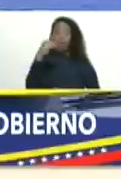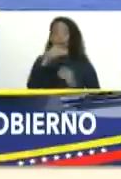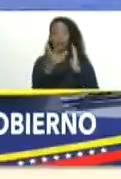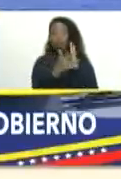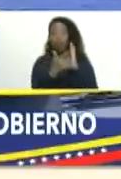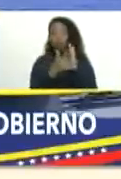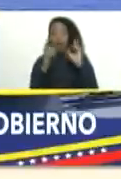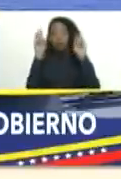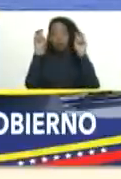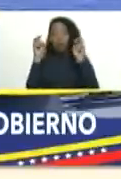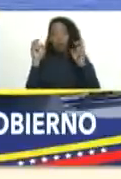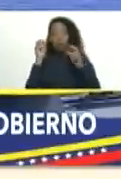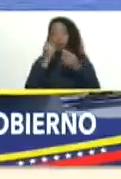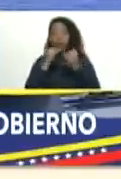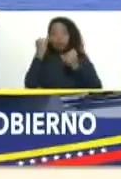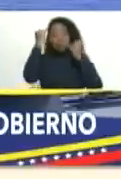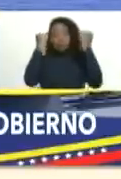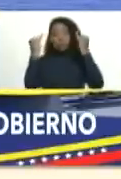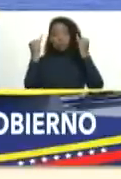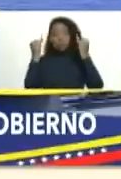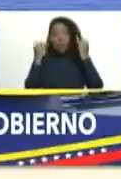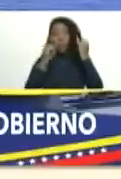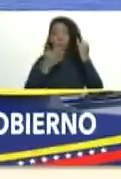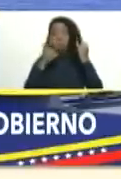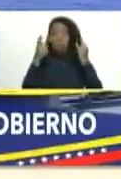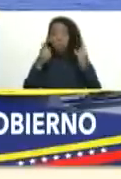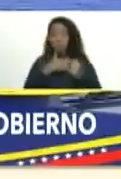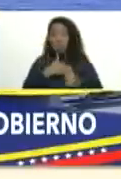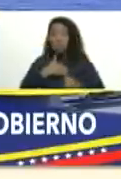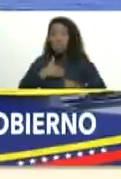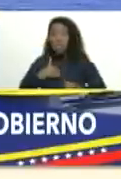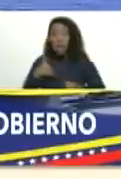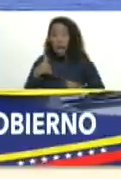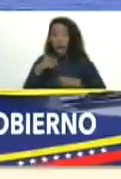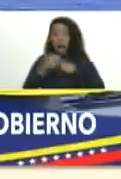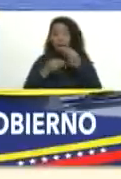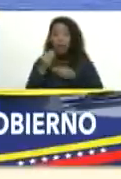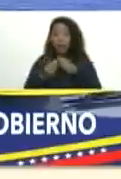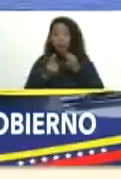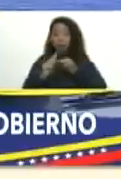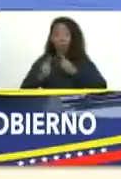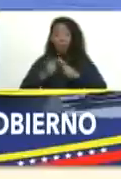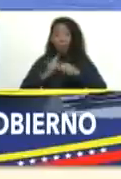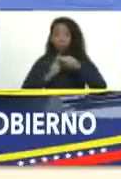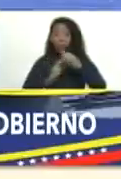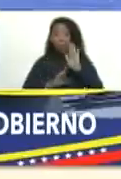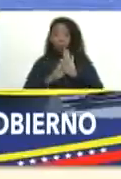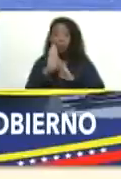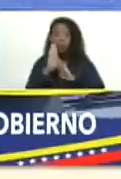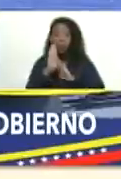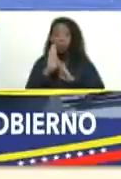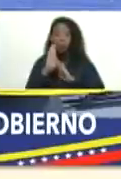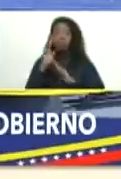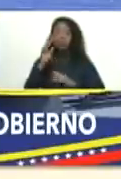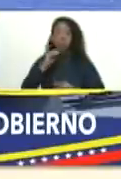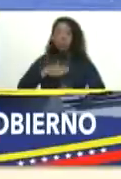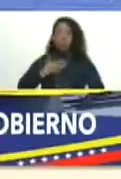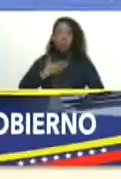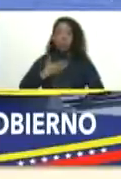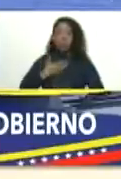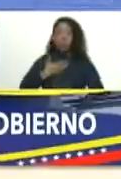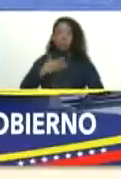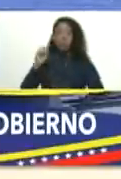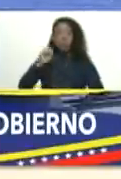¿Mm? El que quiere, puede, dicen por ahí. Y tiene cierta razón. El que